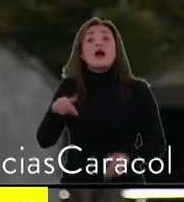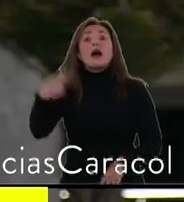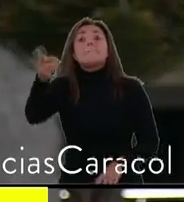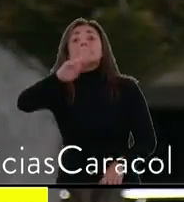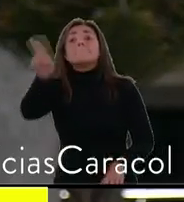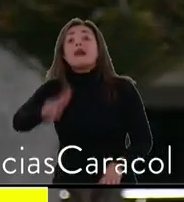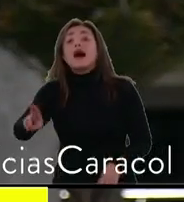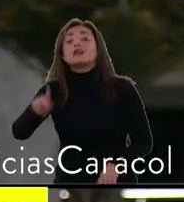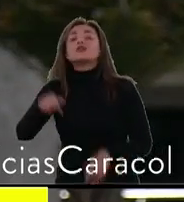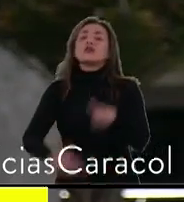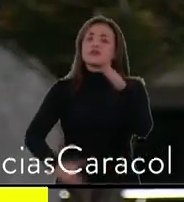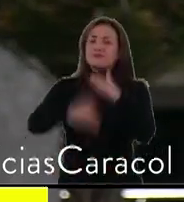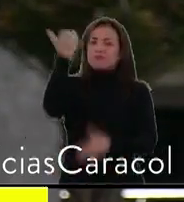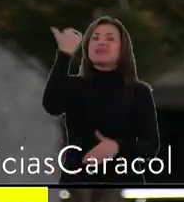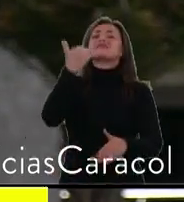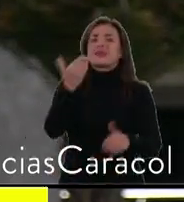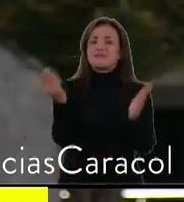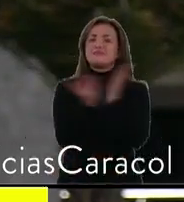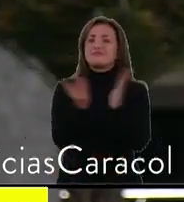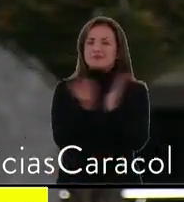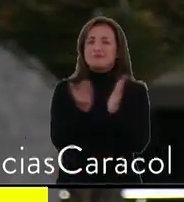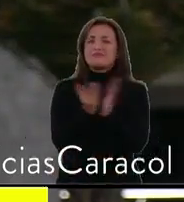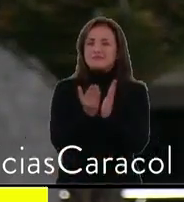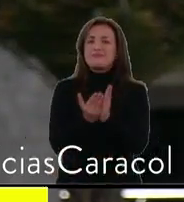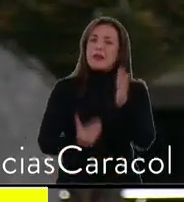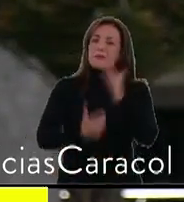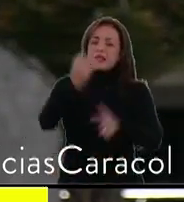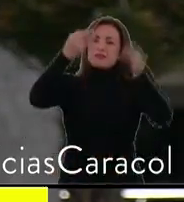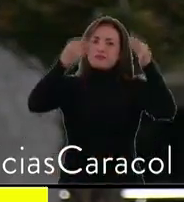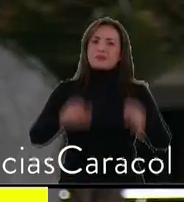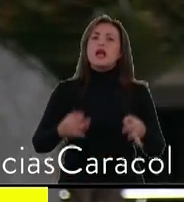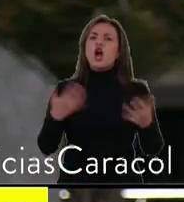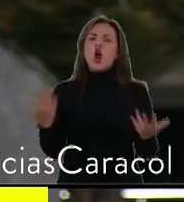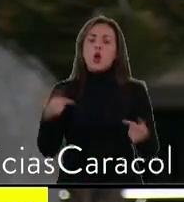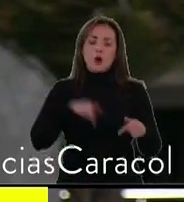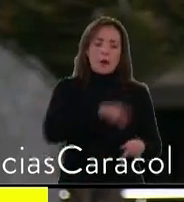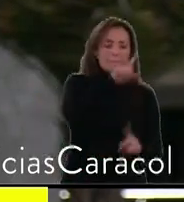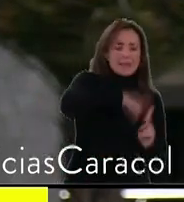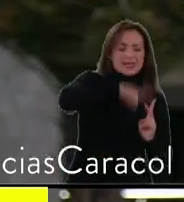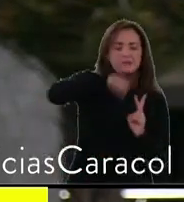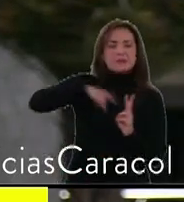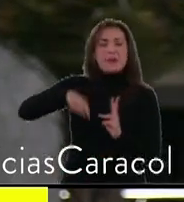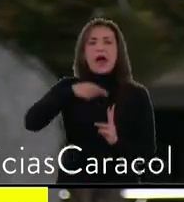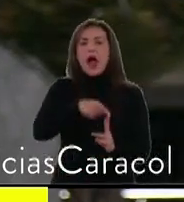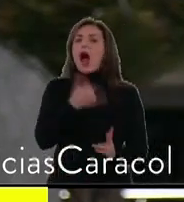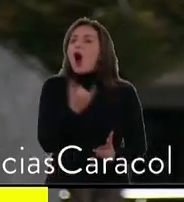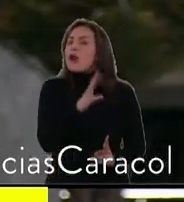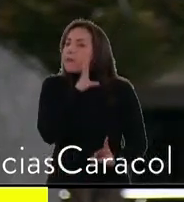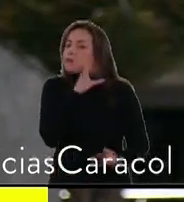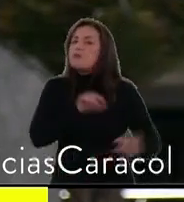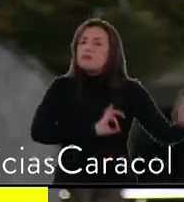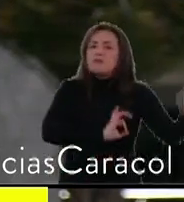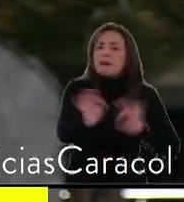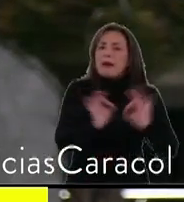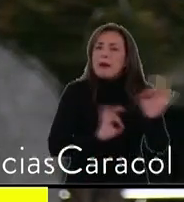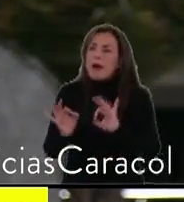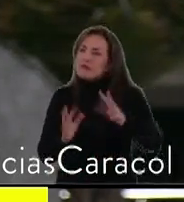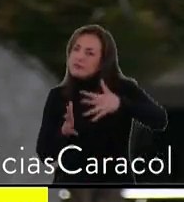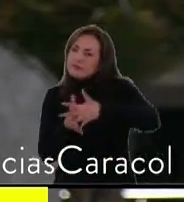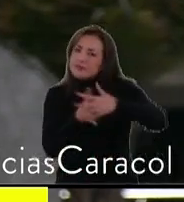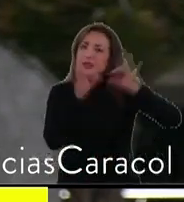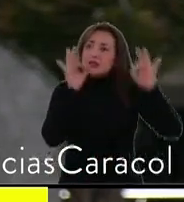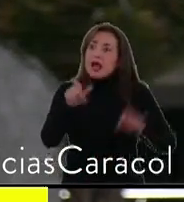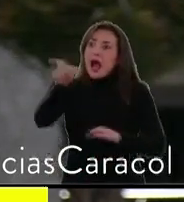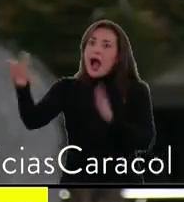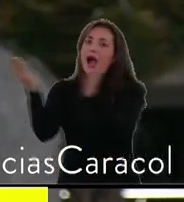van a poder empezar su año académico, por lo que van a utilizar estos meses para poder adecuar esas necesidades para que los estudiantes